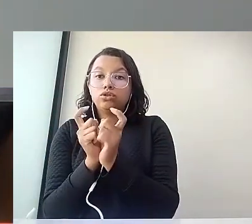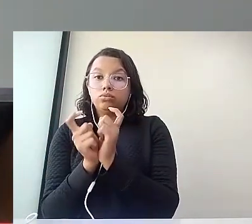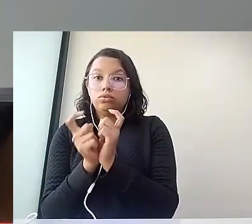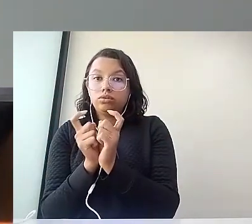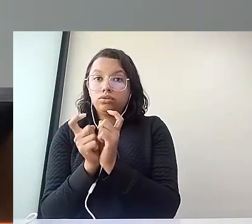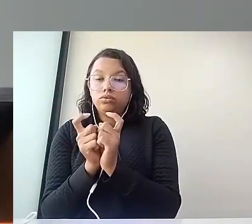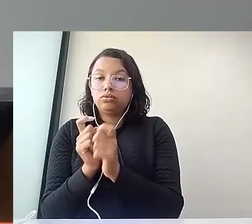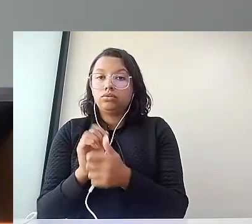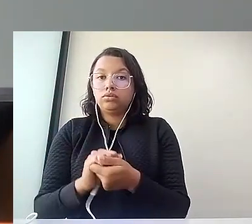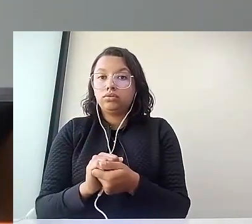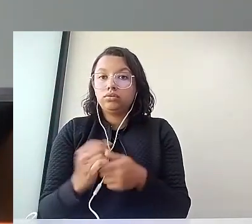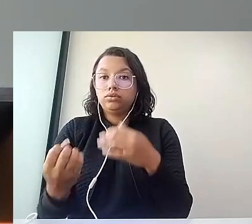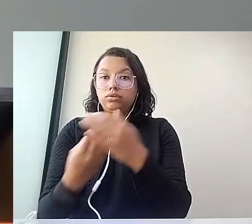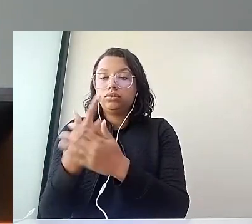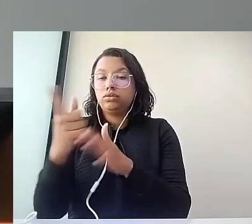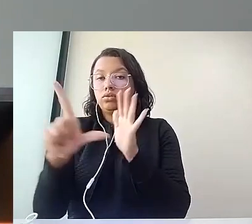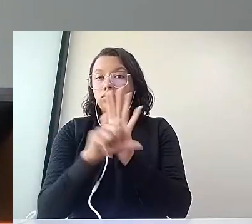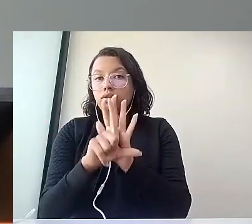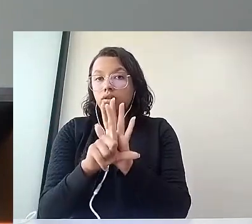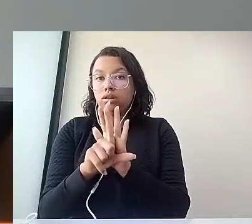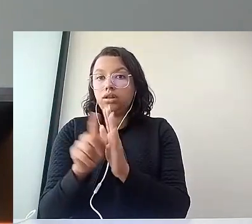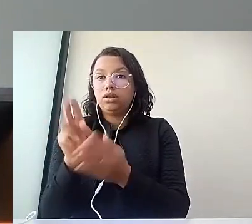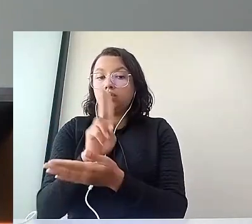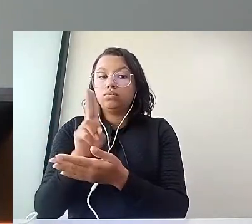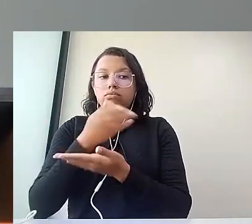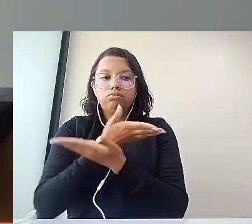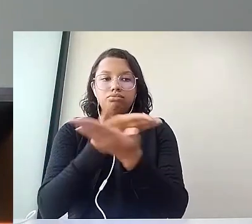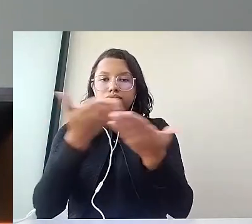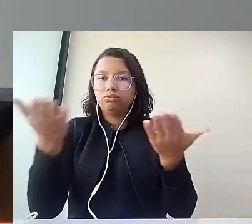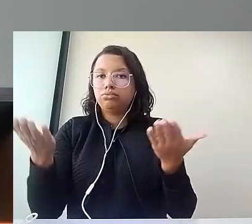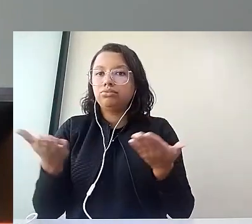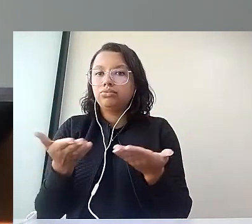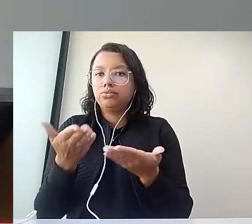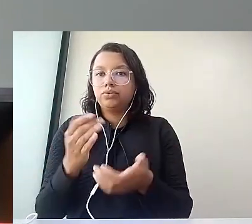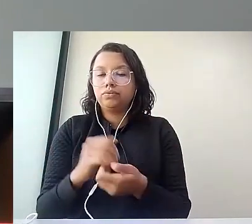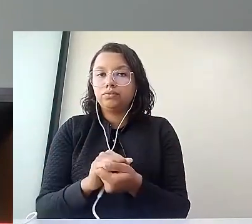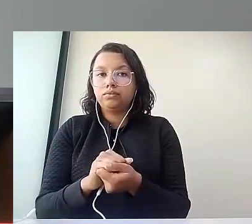producen leyes que se aplican a toda